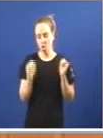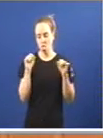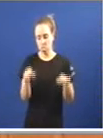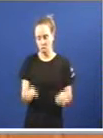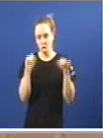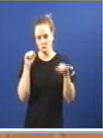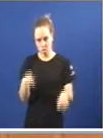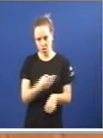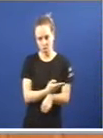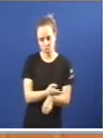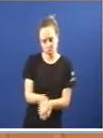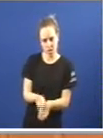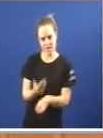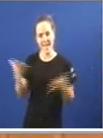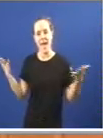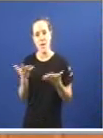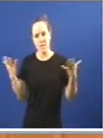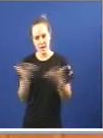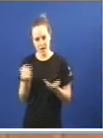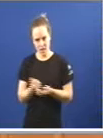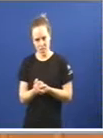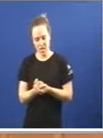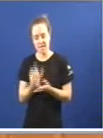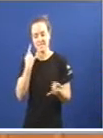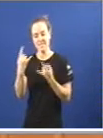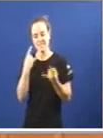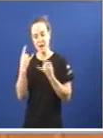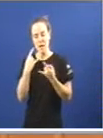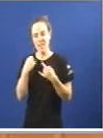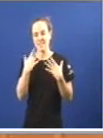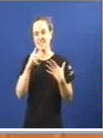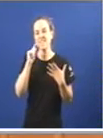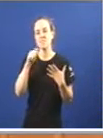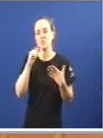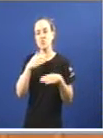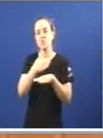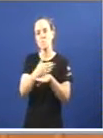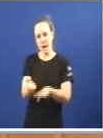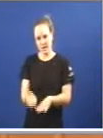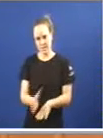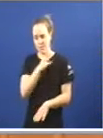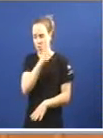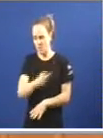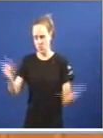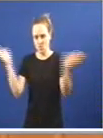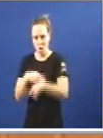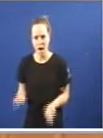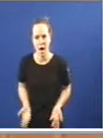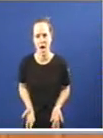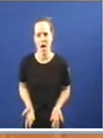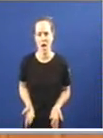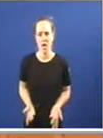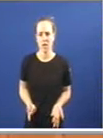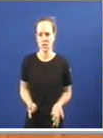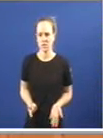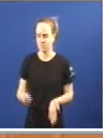que superan las llamadas los 10 minutos 12 minutos en una llamada por falta de personal que están denunciando